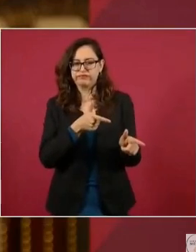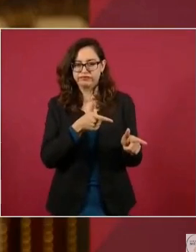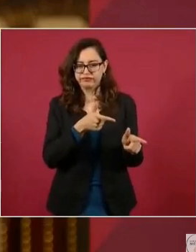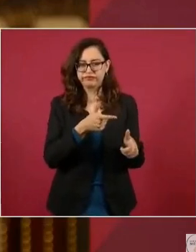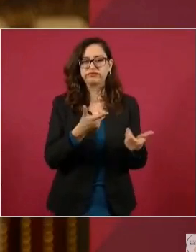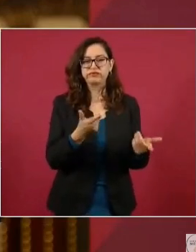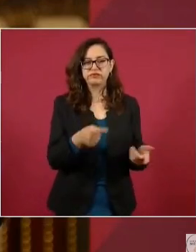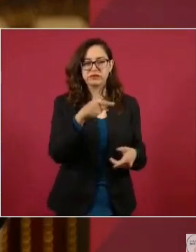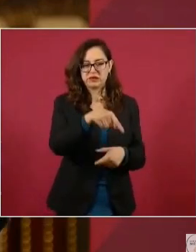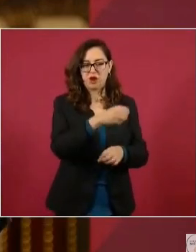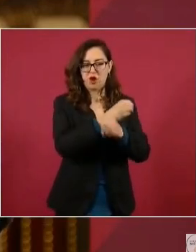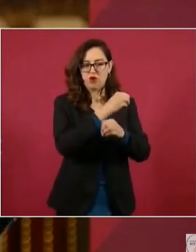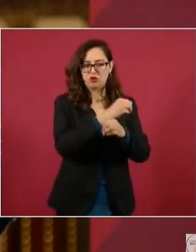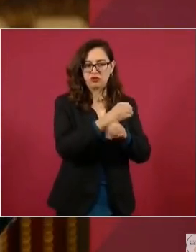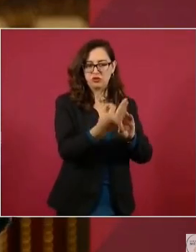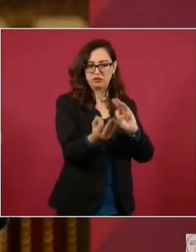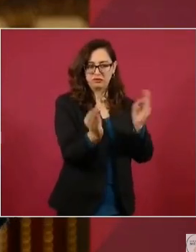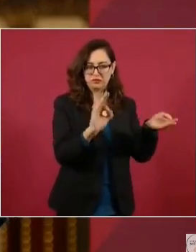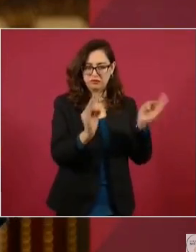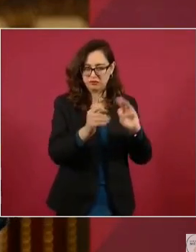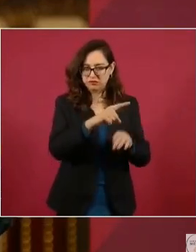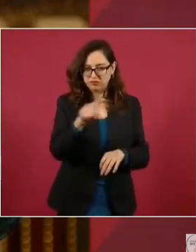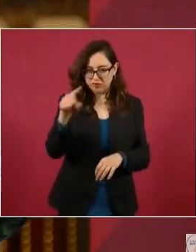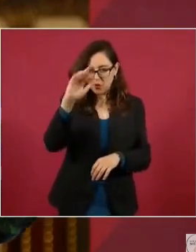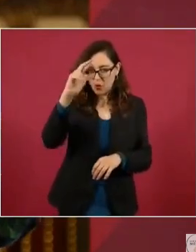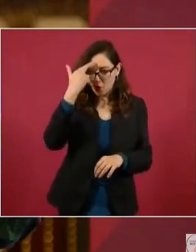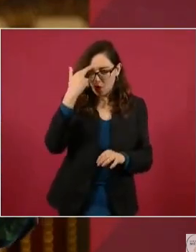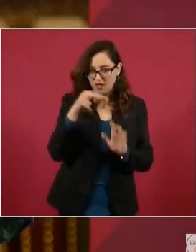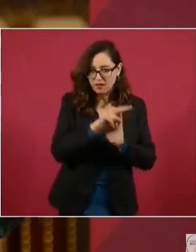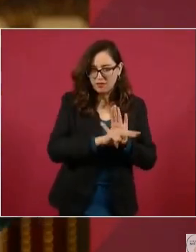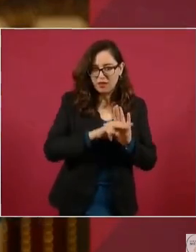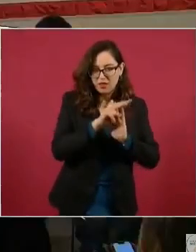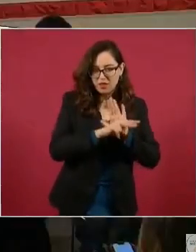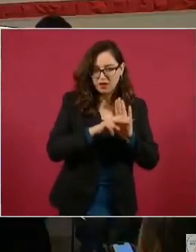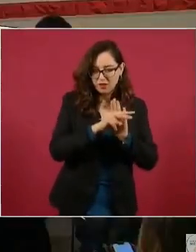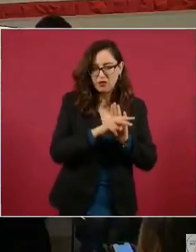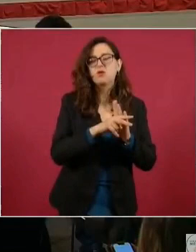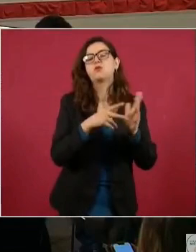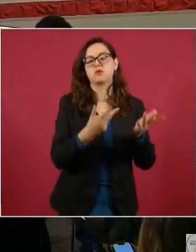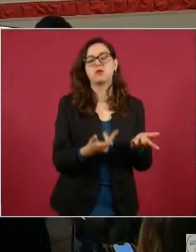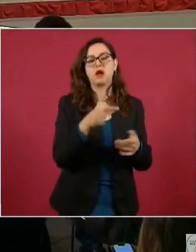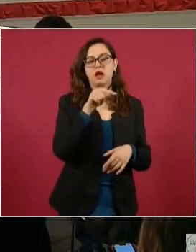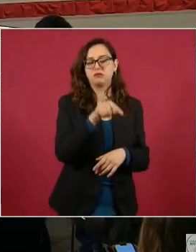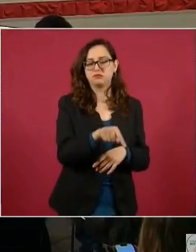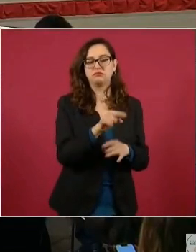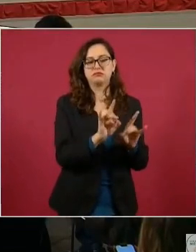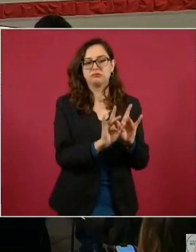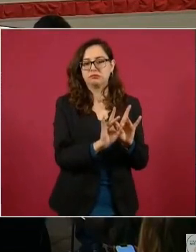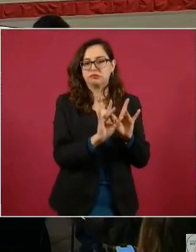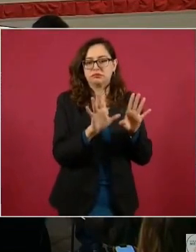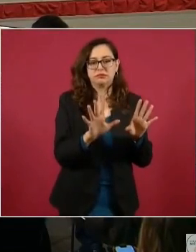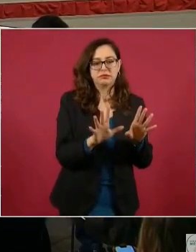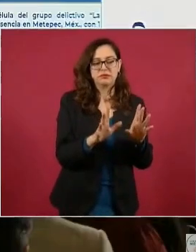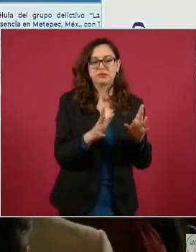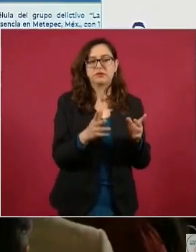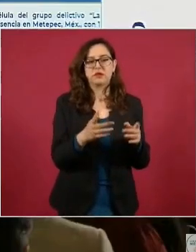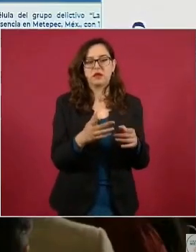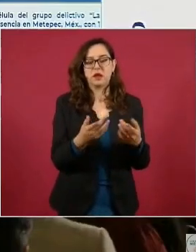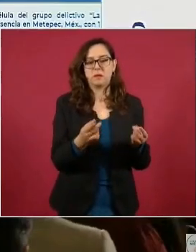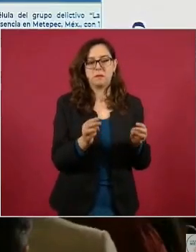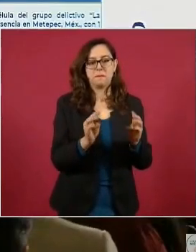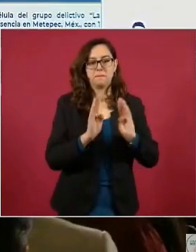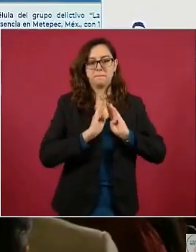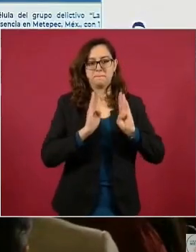estaban en un oxxo a lo mejor lo recordarán que hicieron ahí una actividad de rodear al personal militar